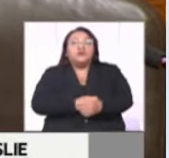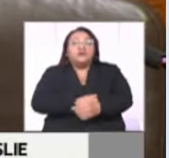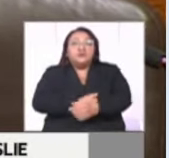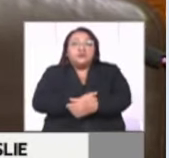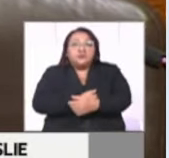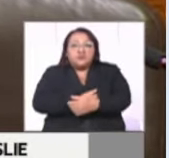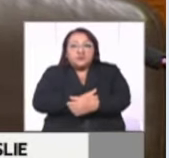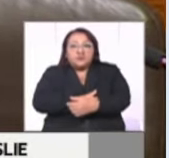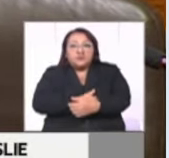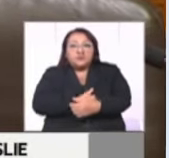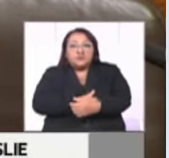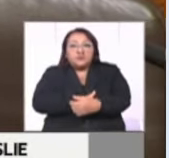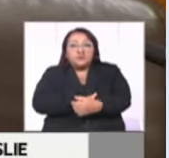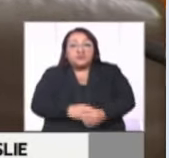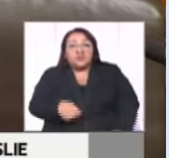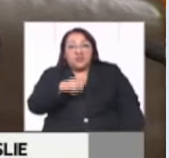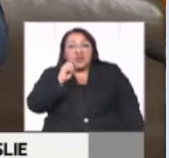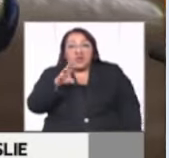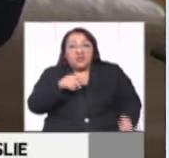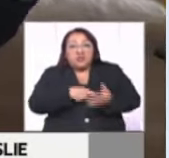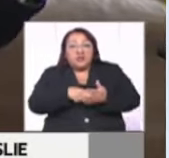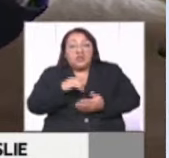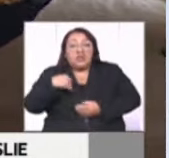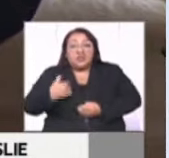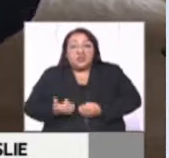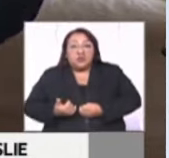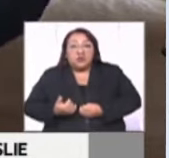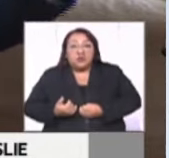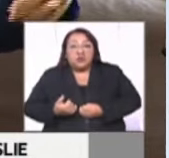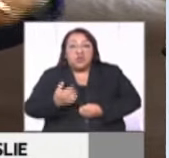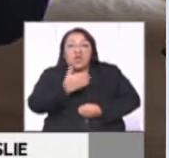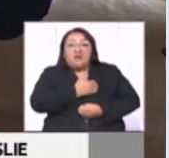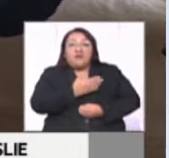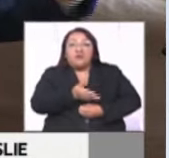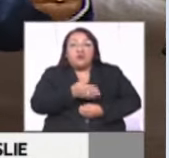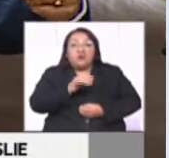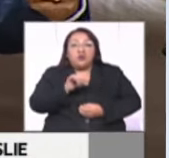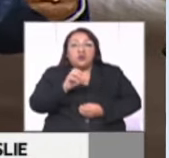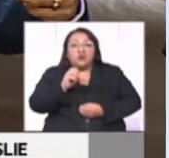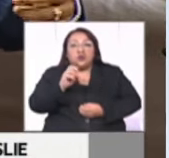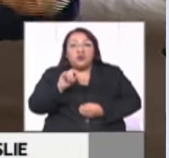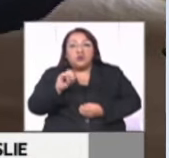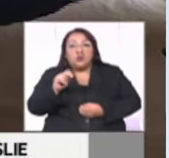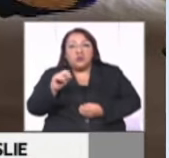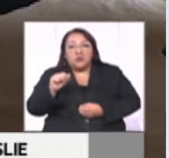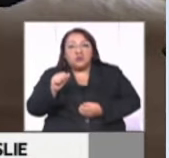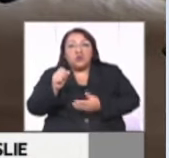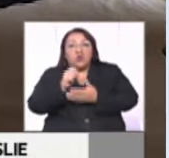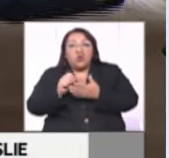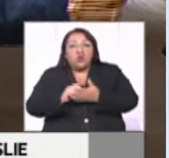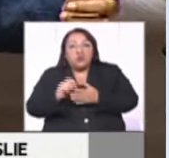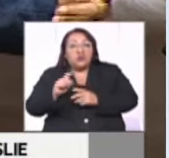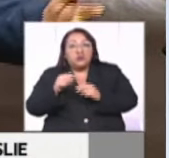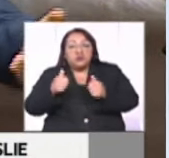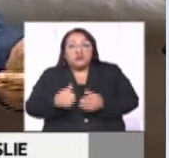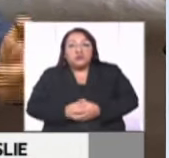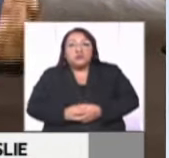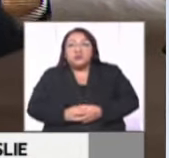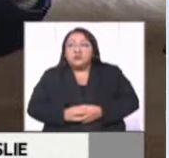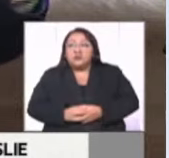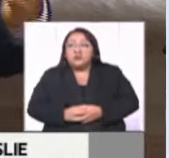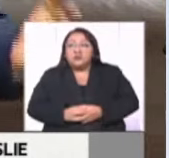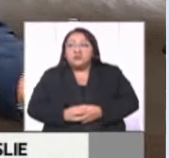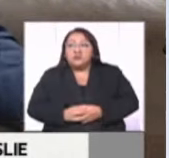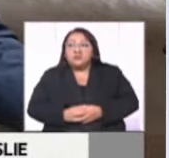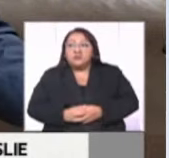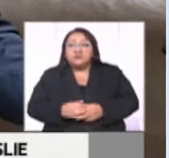modernidad, acaba de decirlo, que la señora ha favorecido a Joinas con un contrato irregular. Lo acaba de decir el